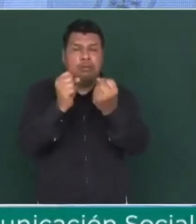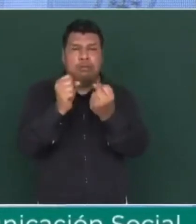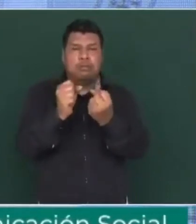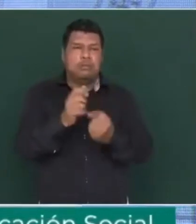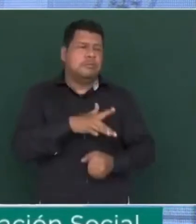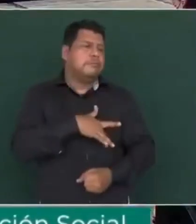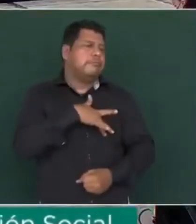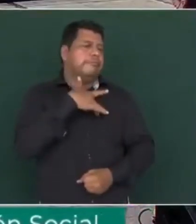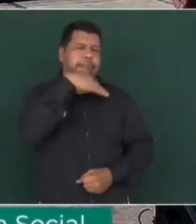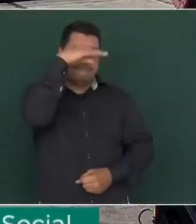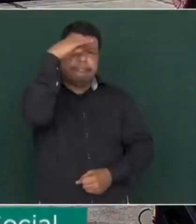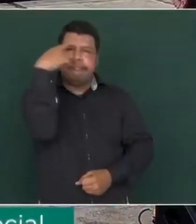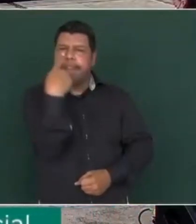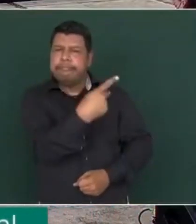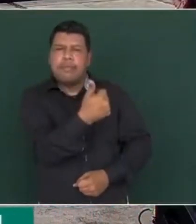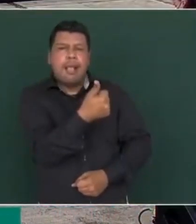Ese es su pensamiento.